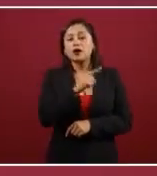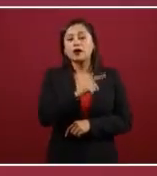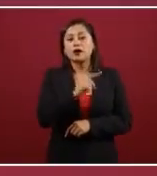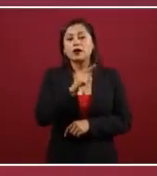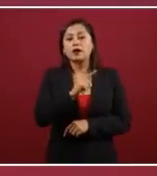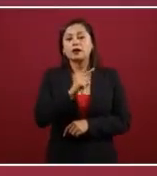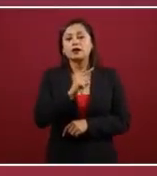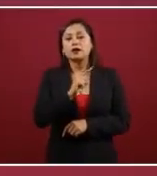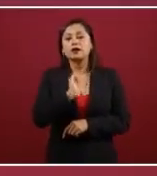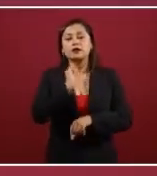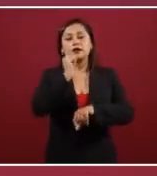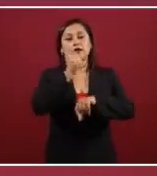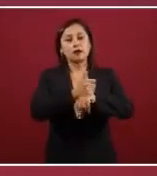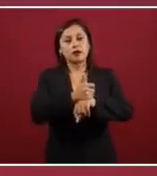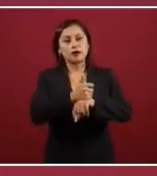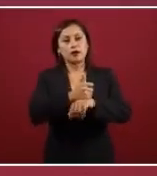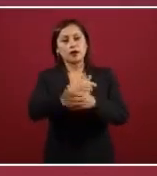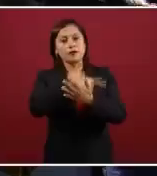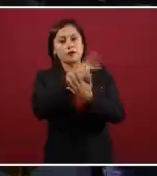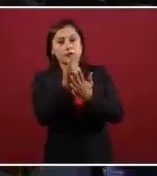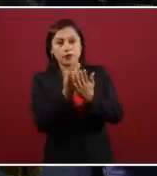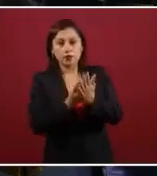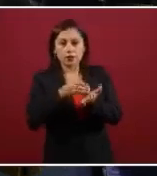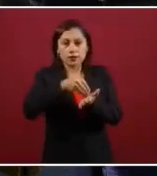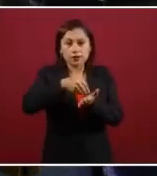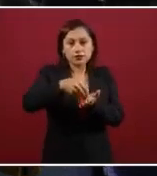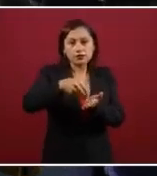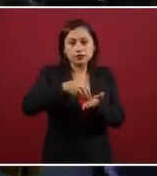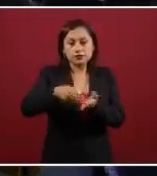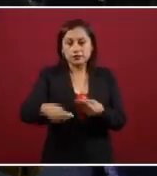programa Sembrando Vida.